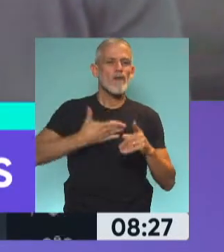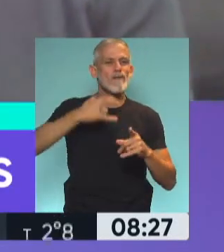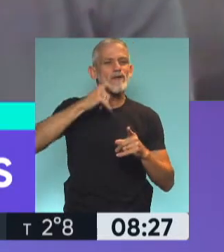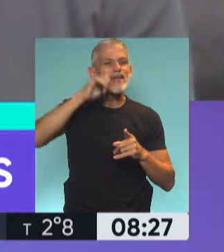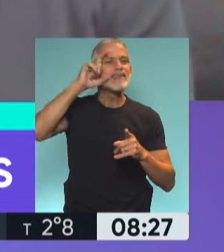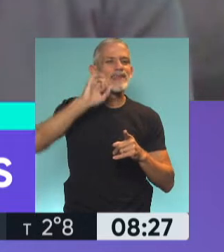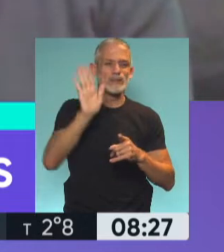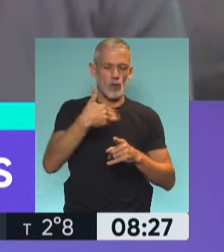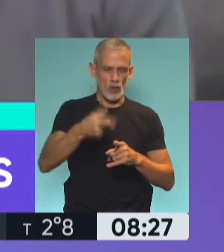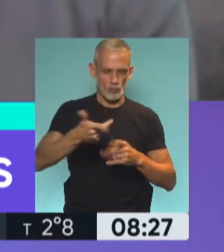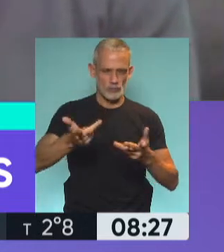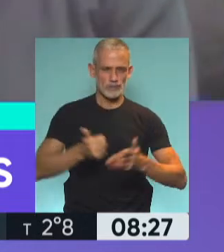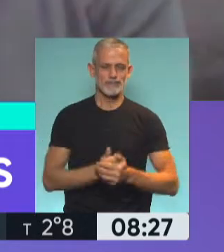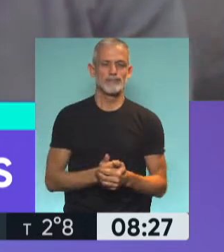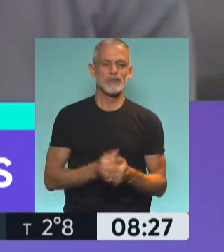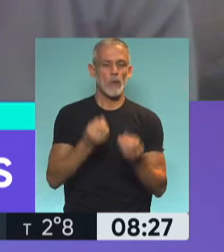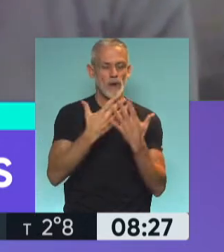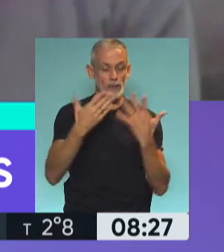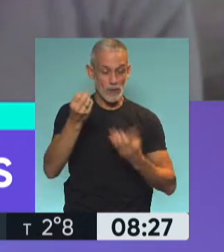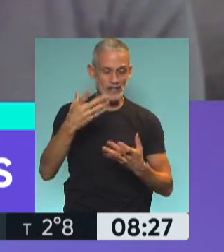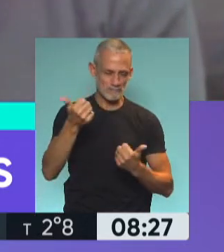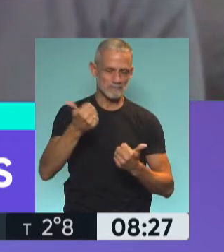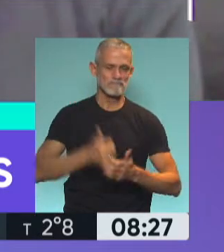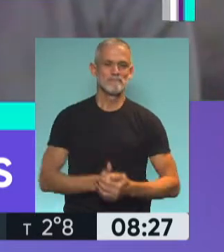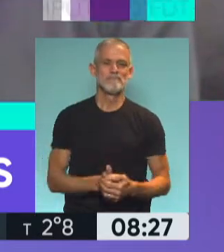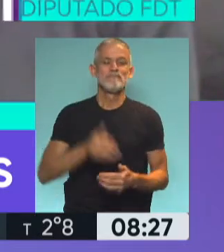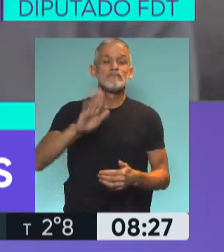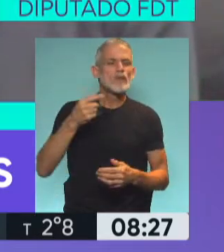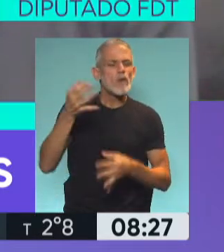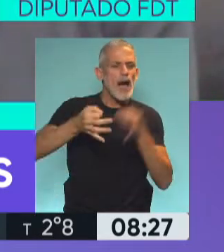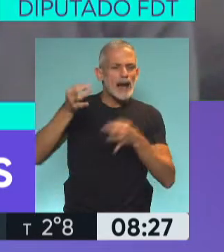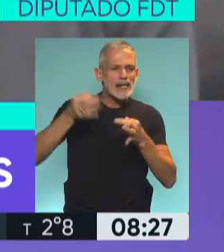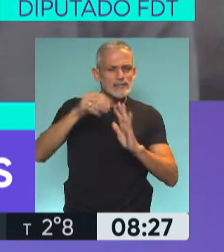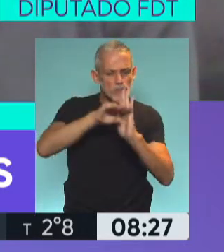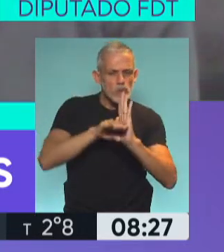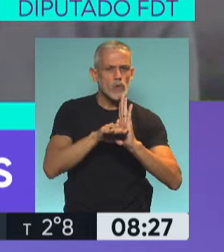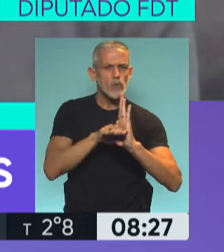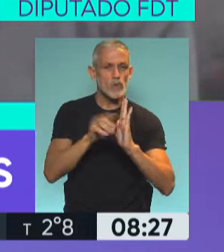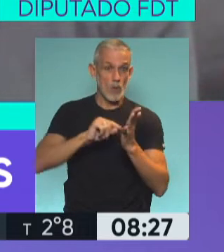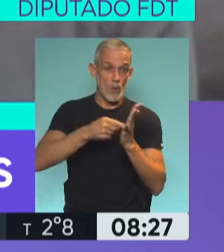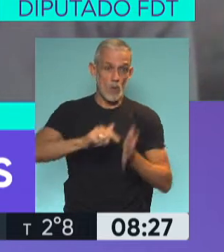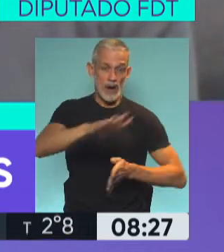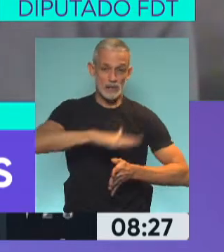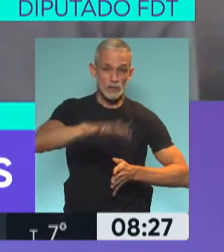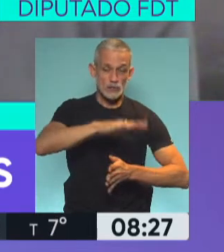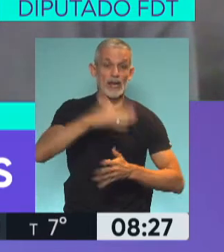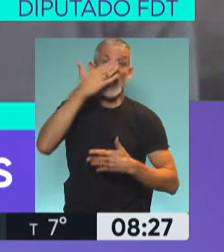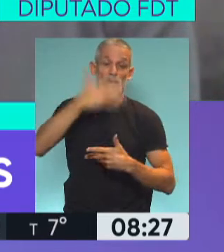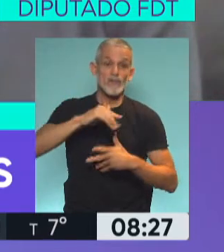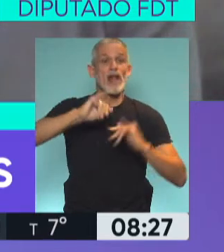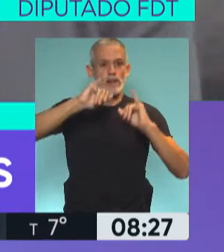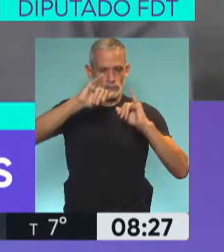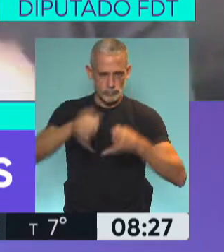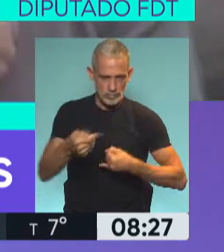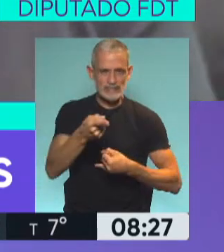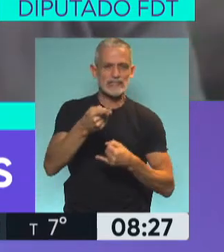pública. ¿Qué tal? Buen día. Bueno, en primer lugar, ¿cómo analiza estas restricciones que la Ciudad de Buenos Aires finalmente